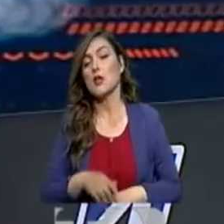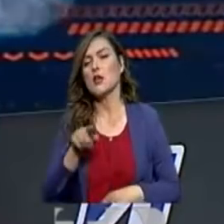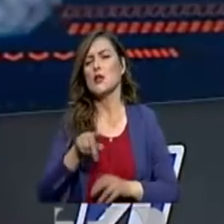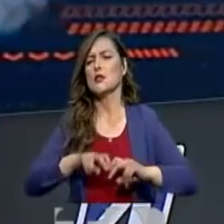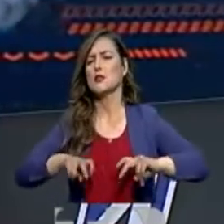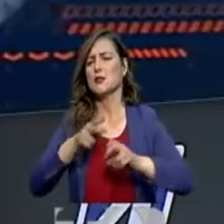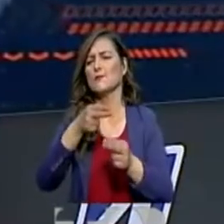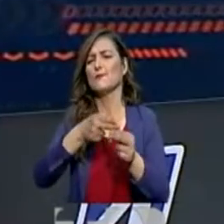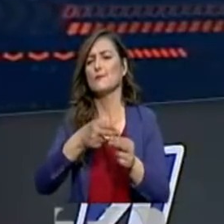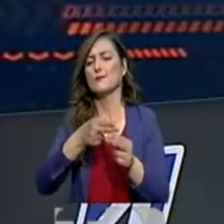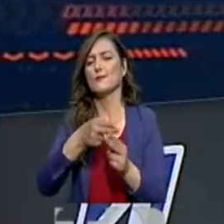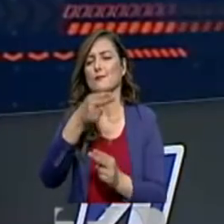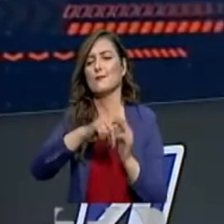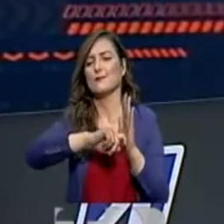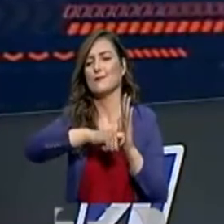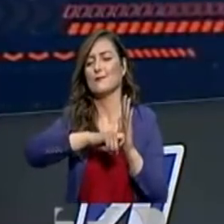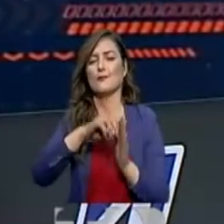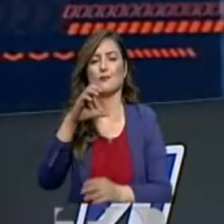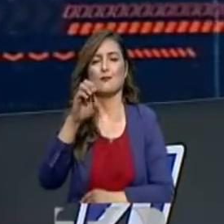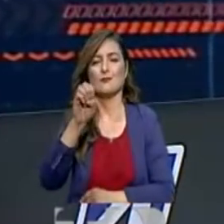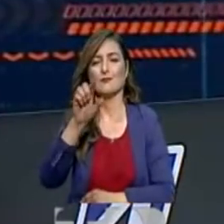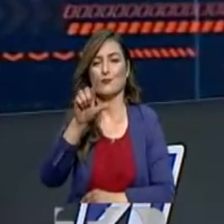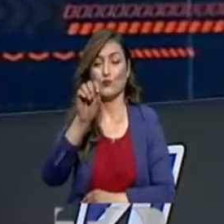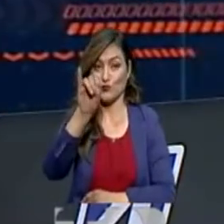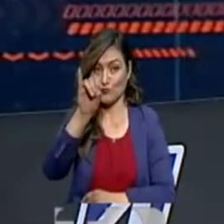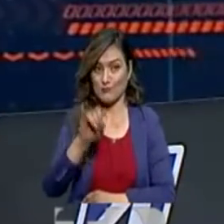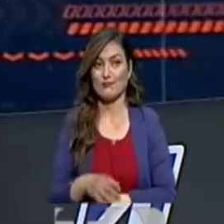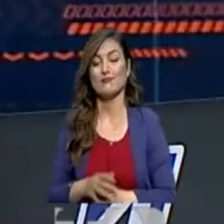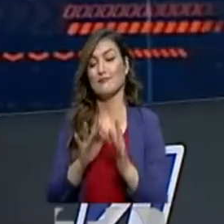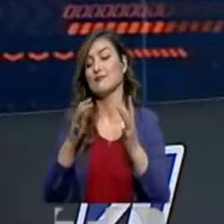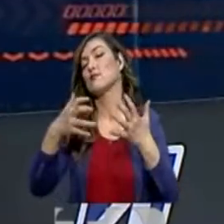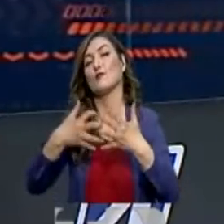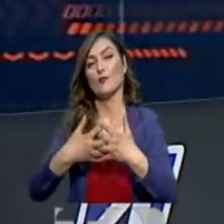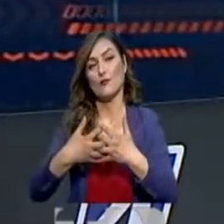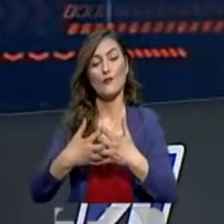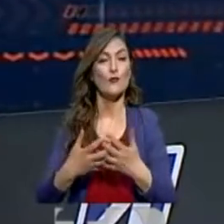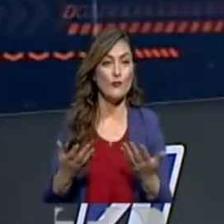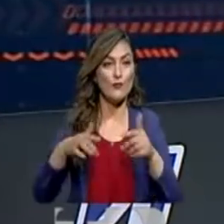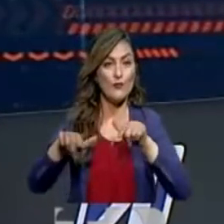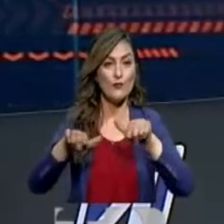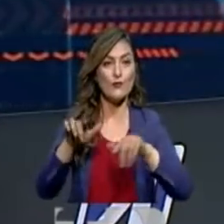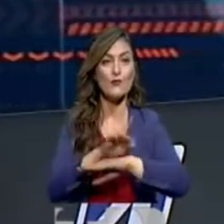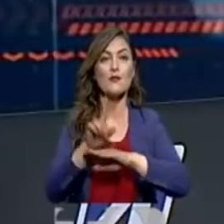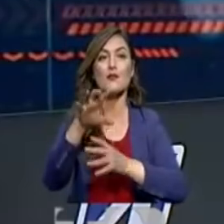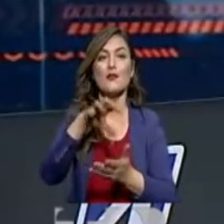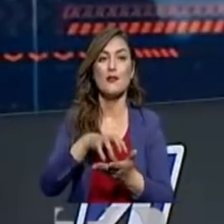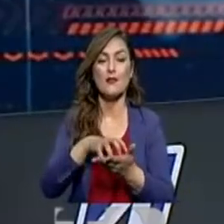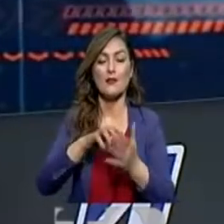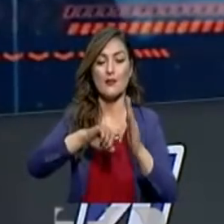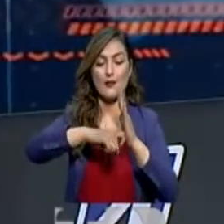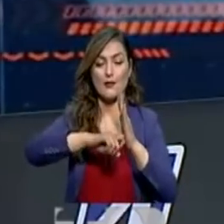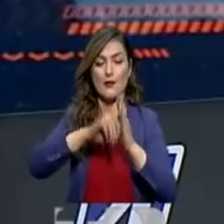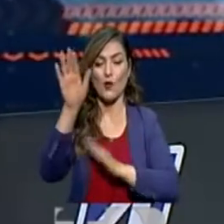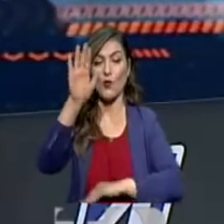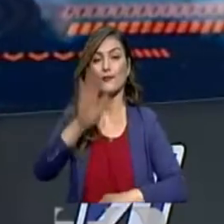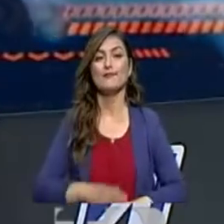estaría involucrado el excontralor del Estado, Pablo Celi. Nos vamos a enlazar con Carlos Acoto, quien se encuentra en la Dirección Provincial de la Contraloría.